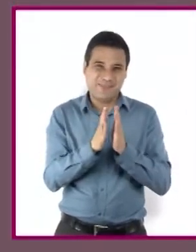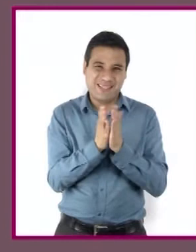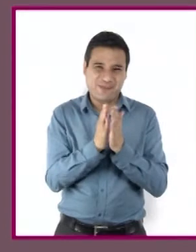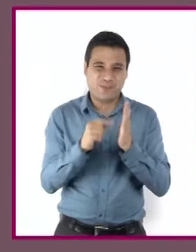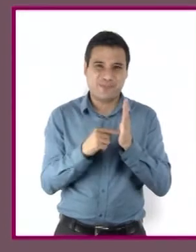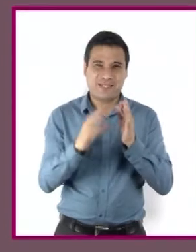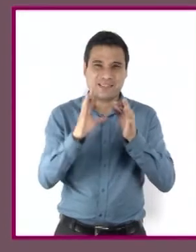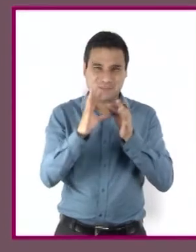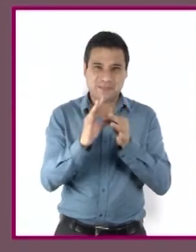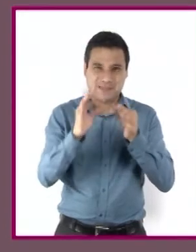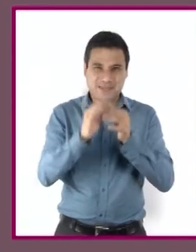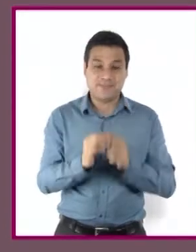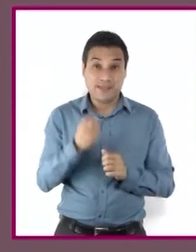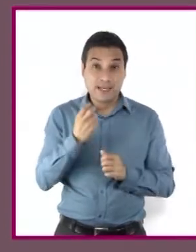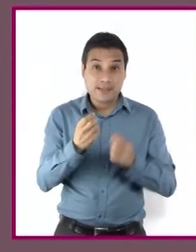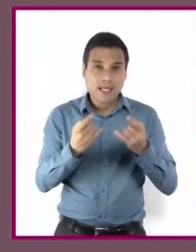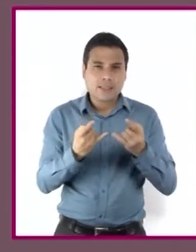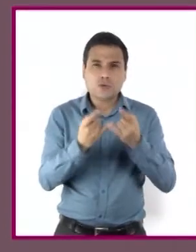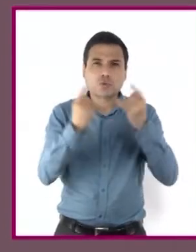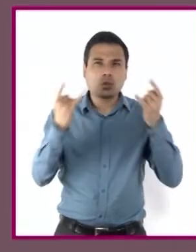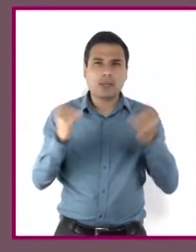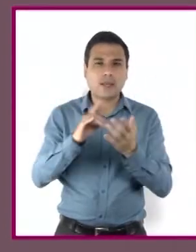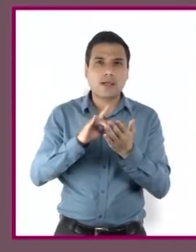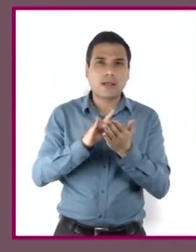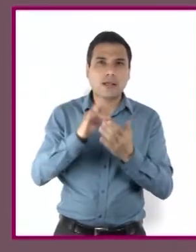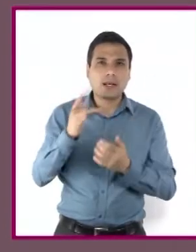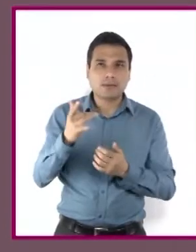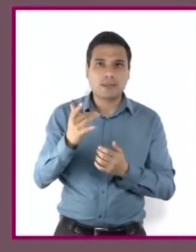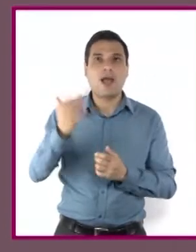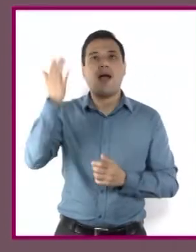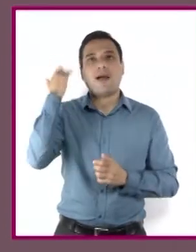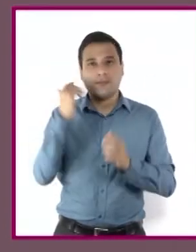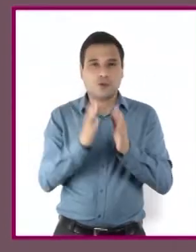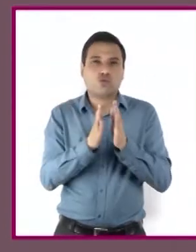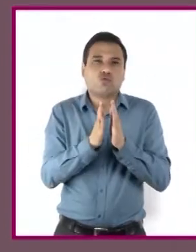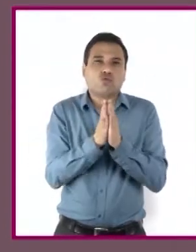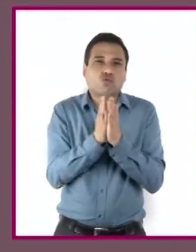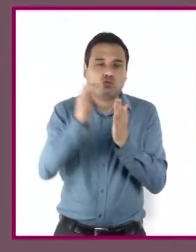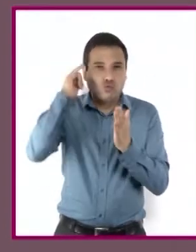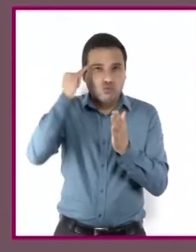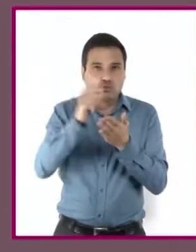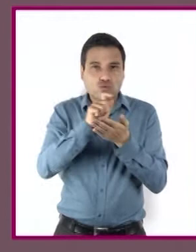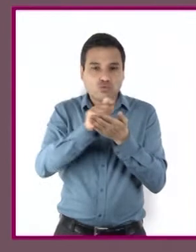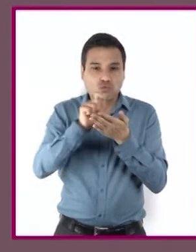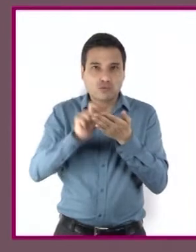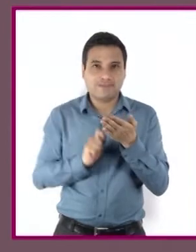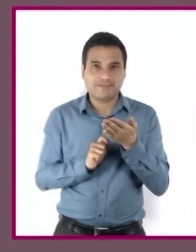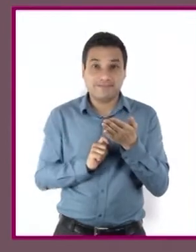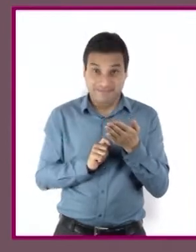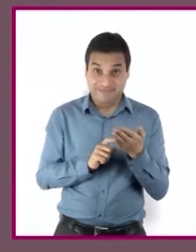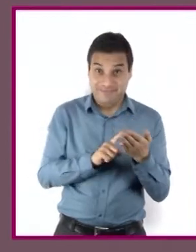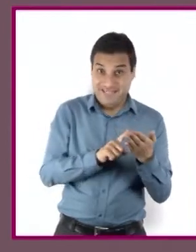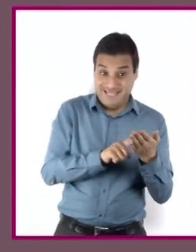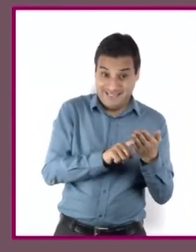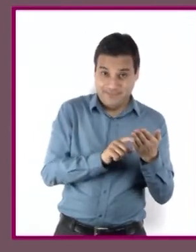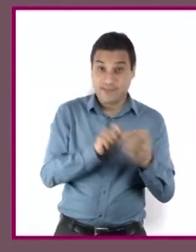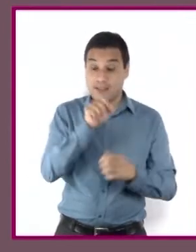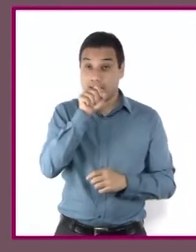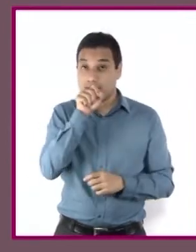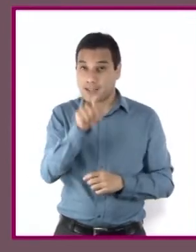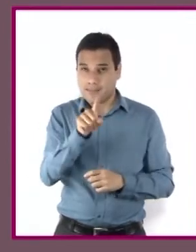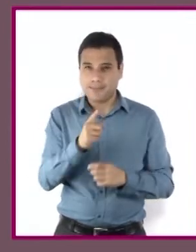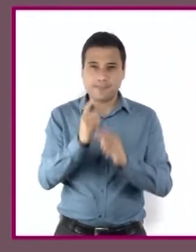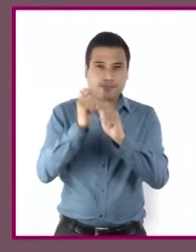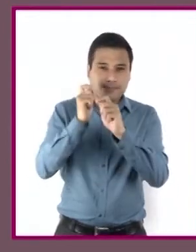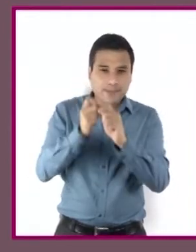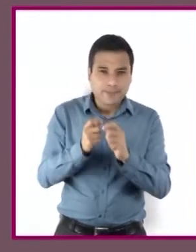que el origen de esta crónica procede de algunos códices, por lo que estos, juntos con la cerámica y la escultura,